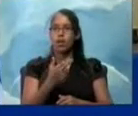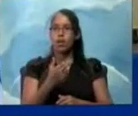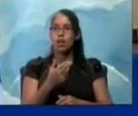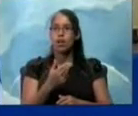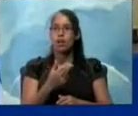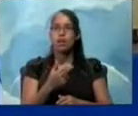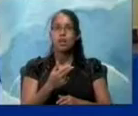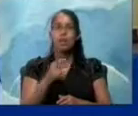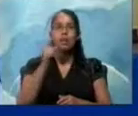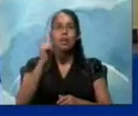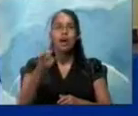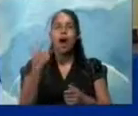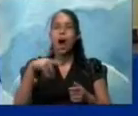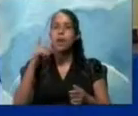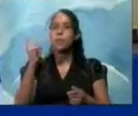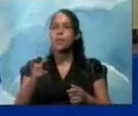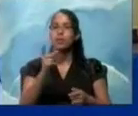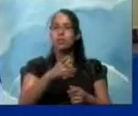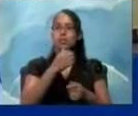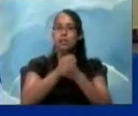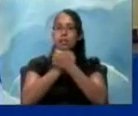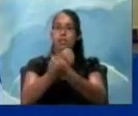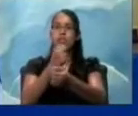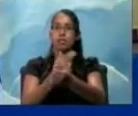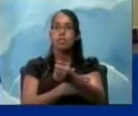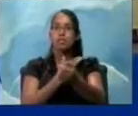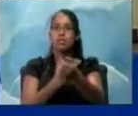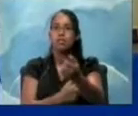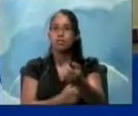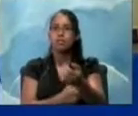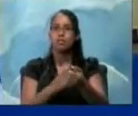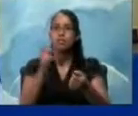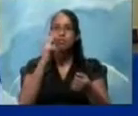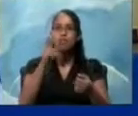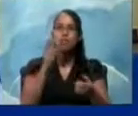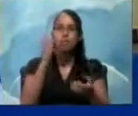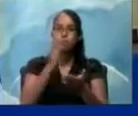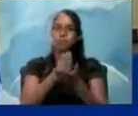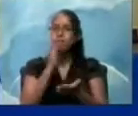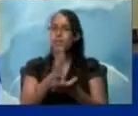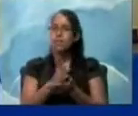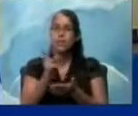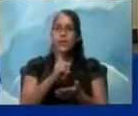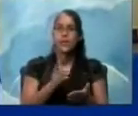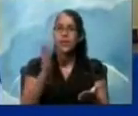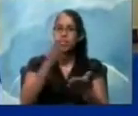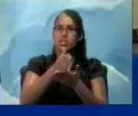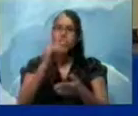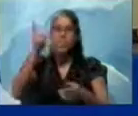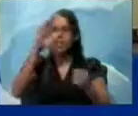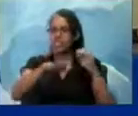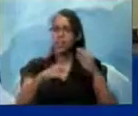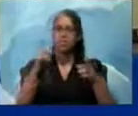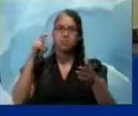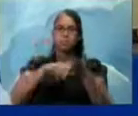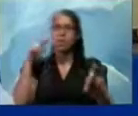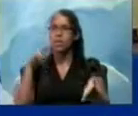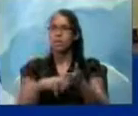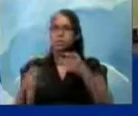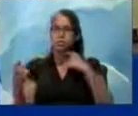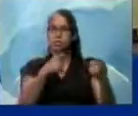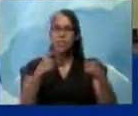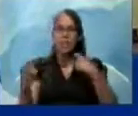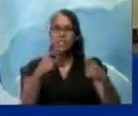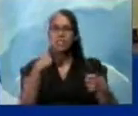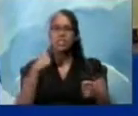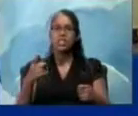Y no abrió su boca. Hay personas, amados hermanos, que, mire, todavía no lo han acusado y ya están pataleando y ya están